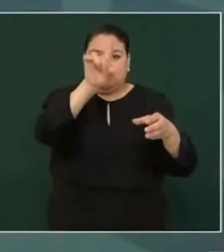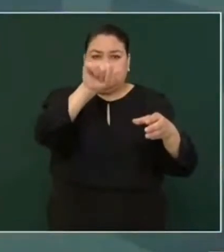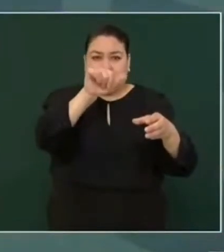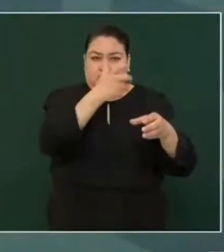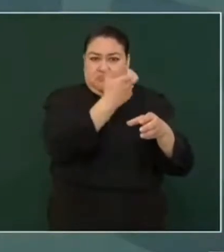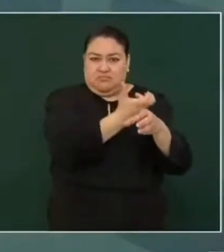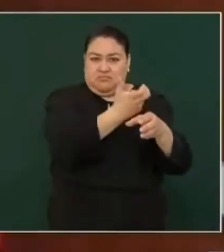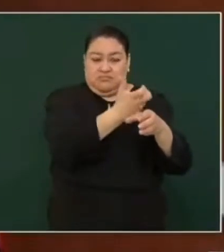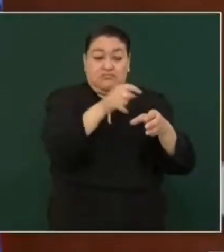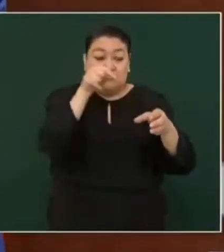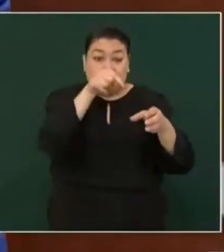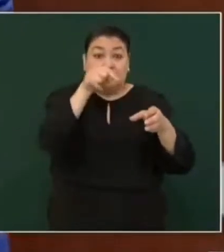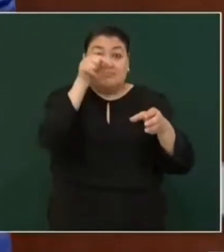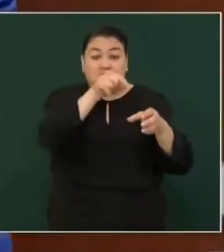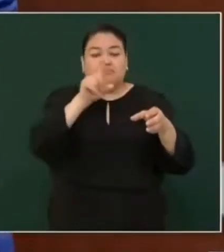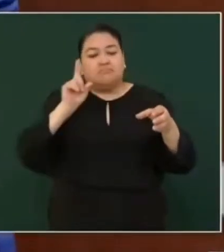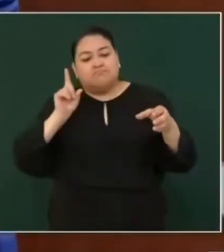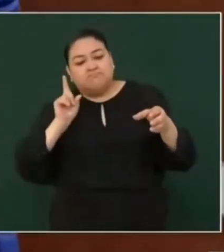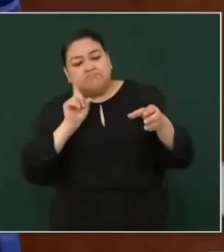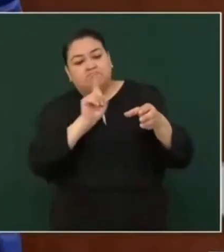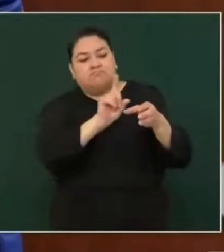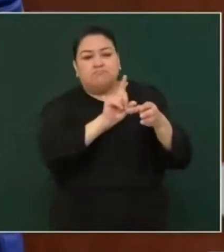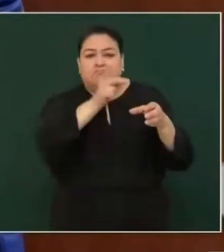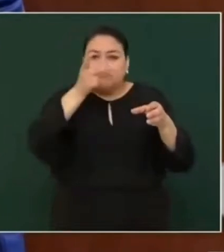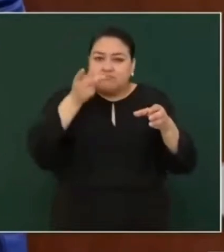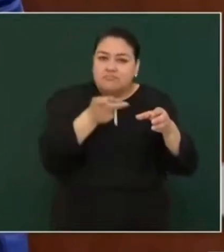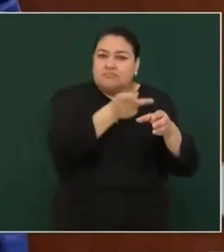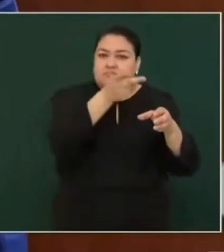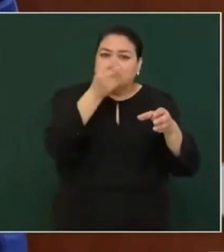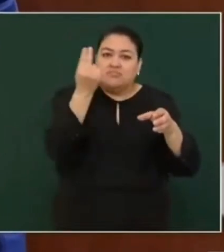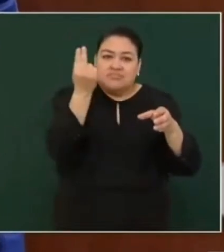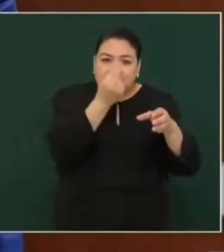porque hablamos con